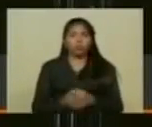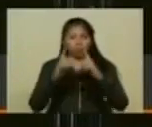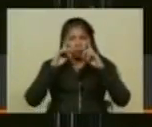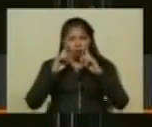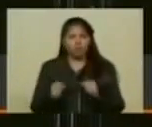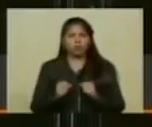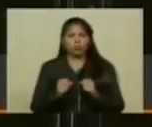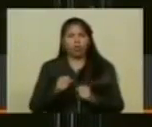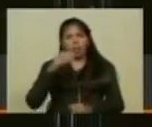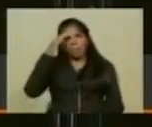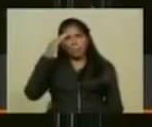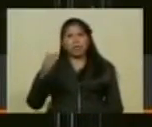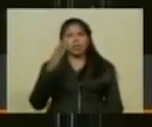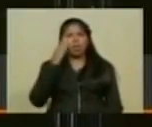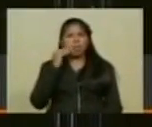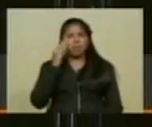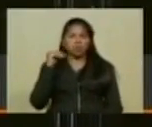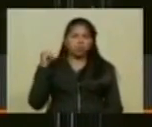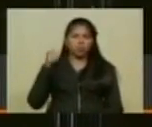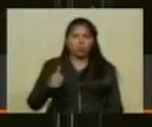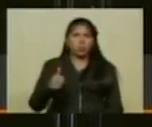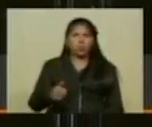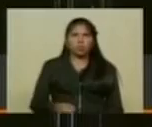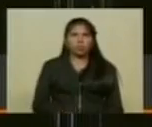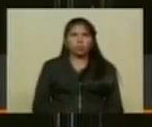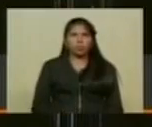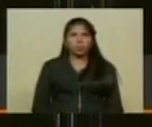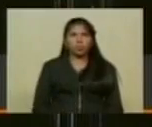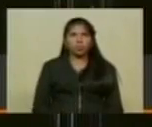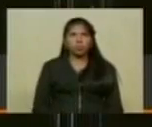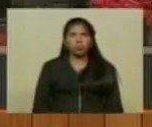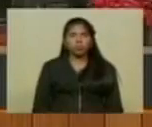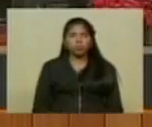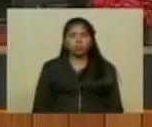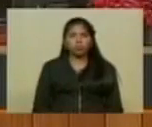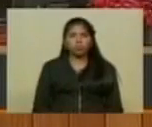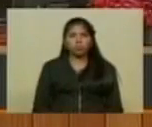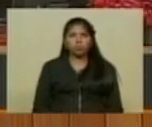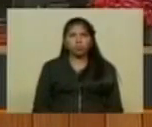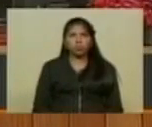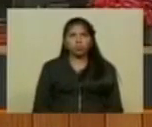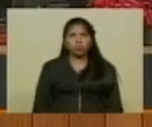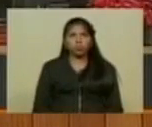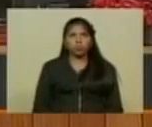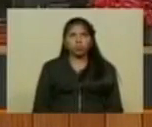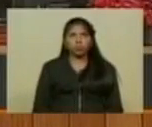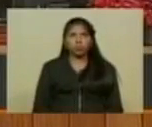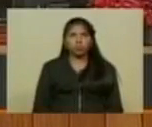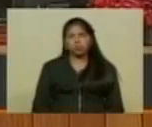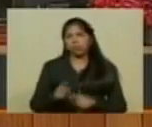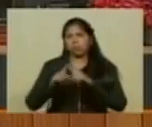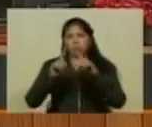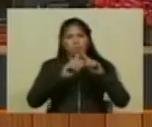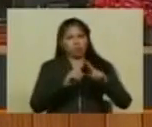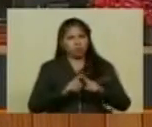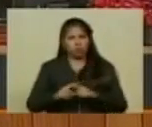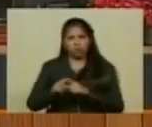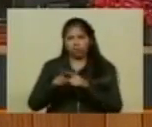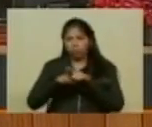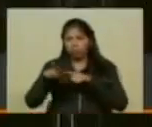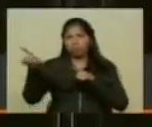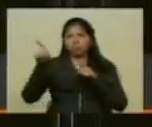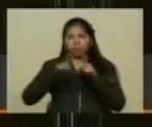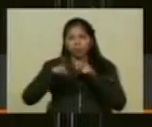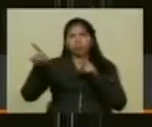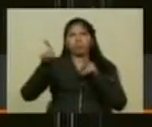profesionales militares, de profesionales de todas las ramas del conocimiento,